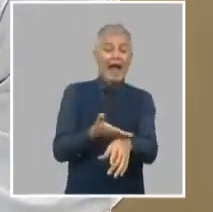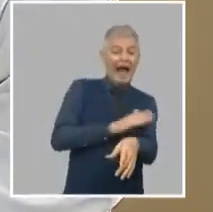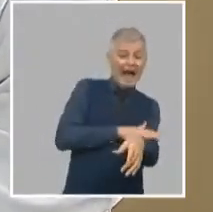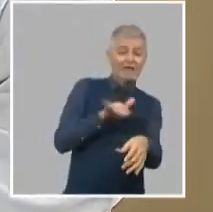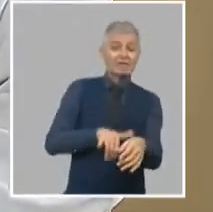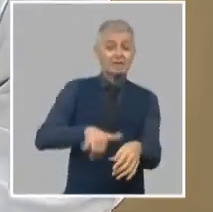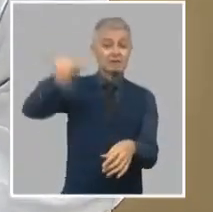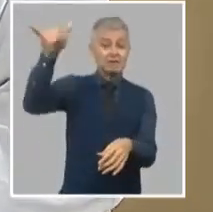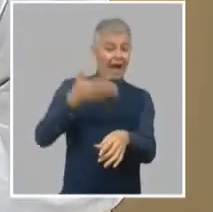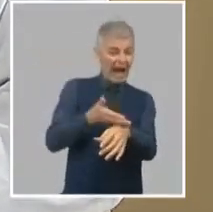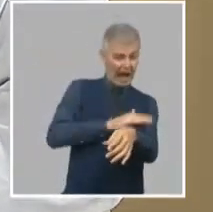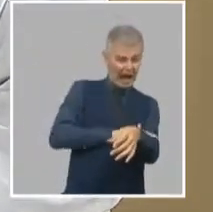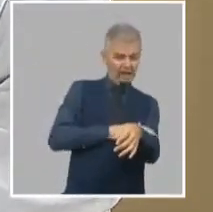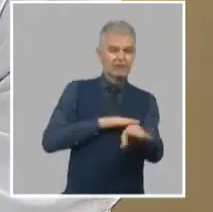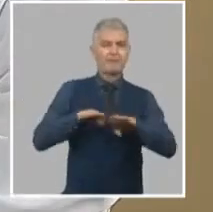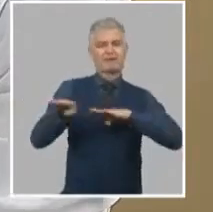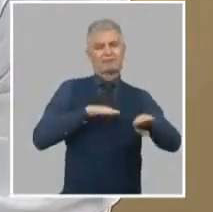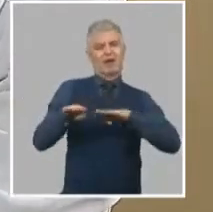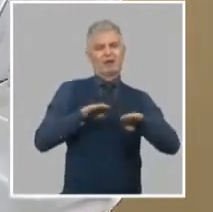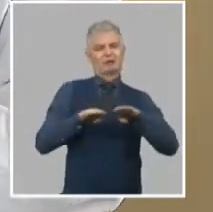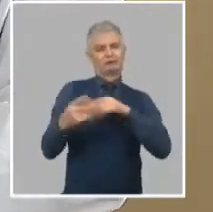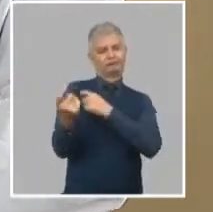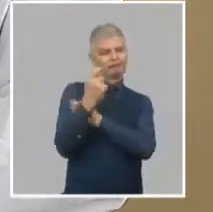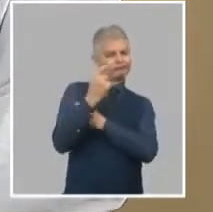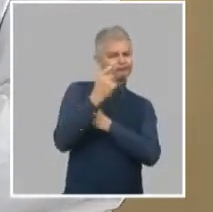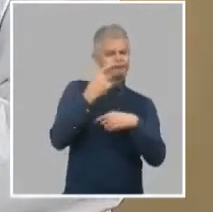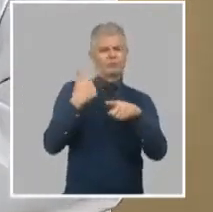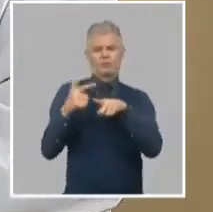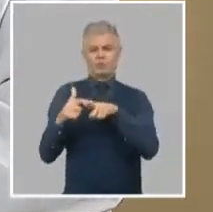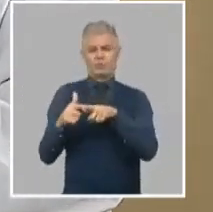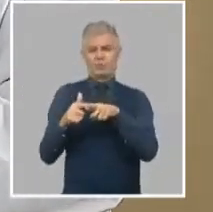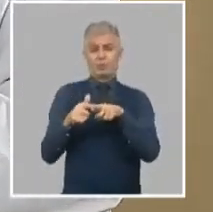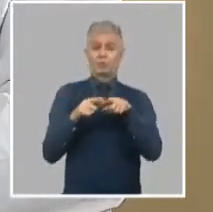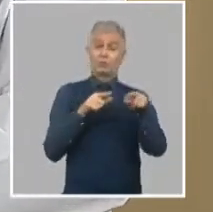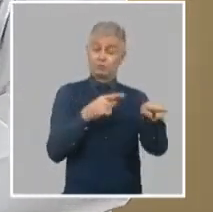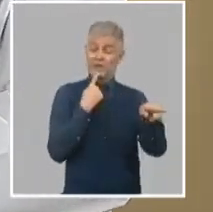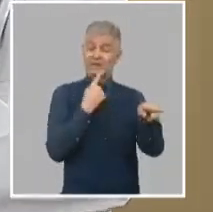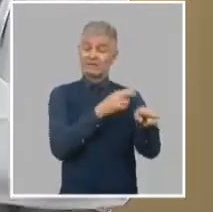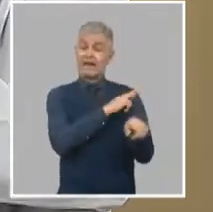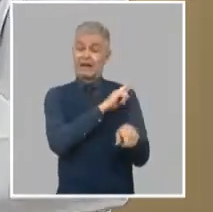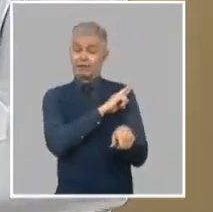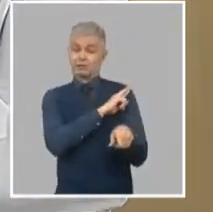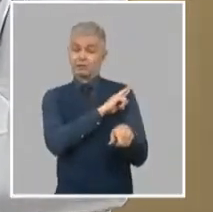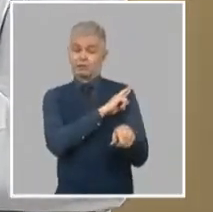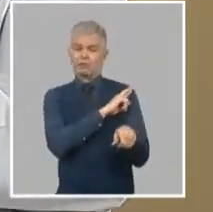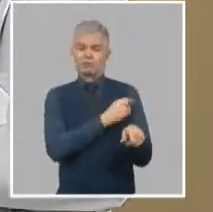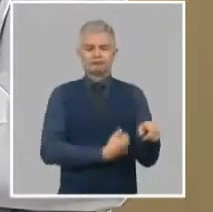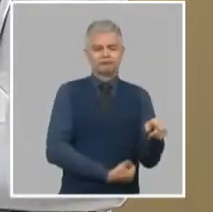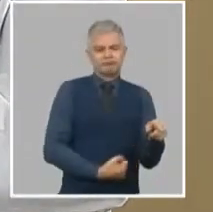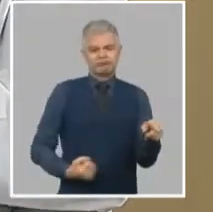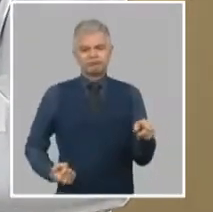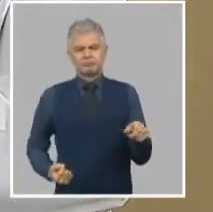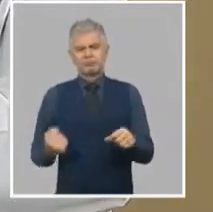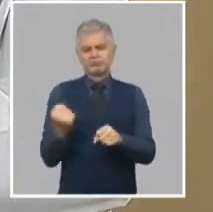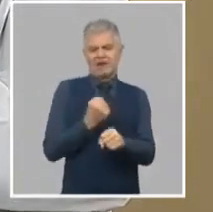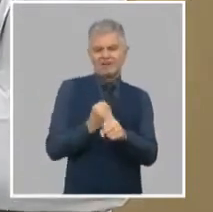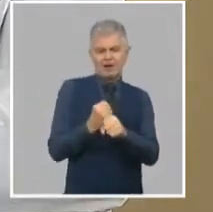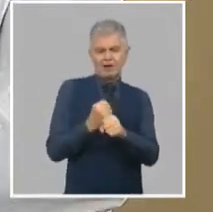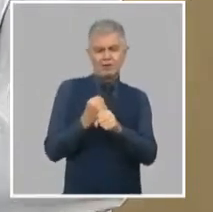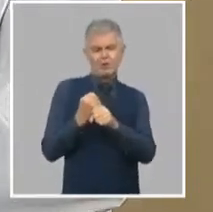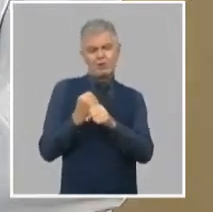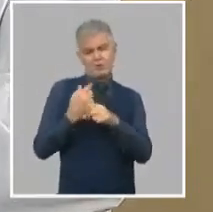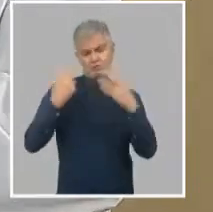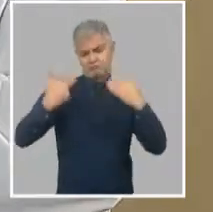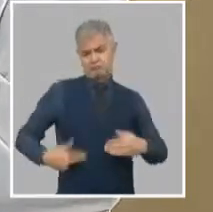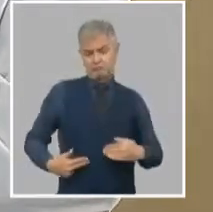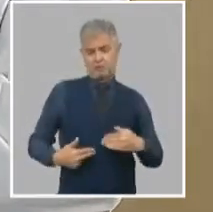a esa misión, porque como bien usted decía, era una consagración con la obra humana, era una